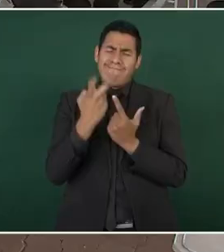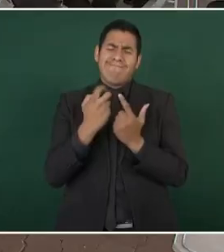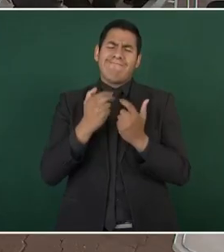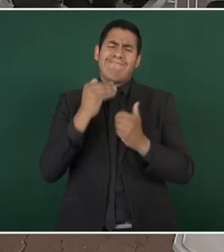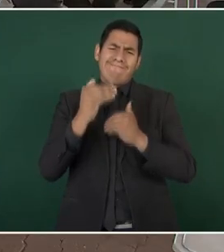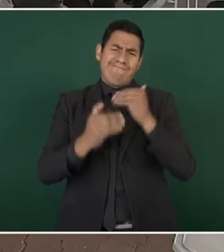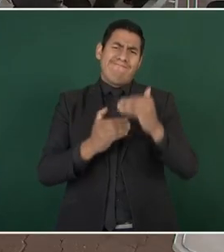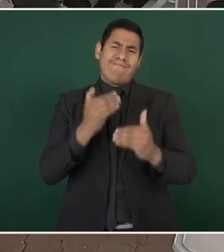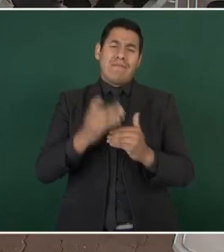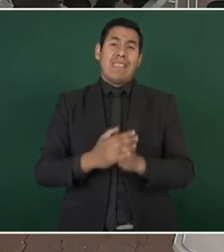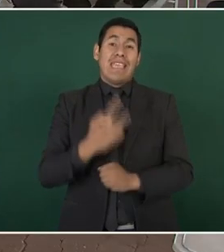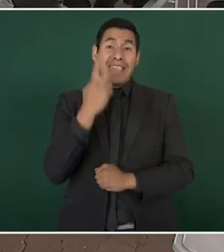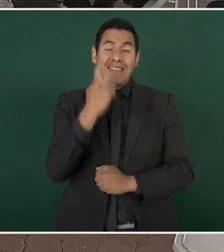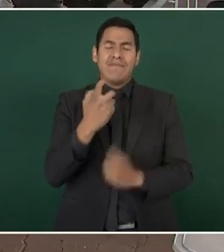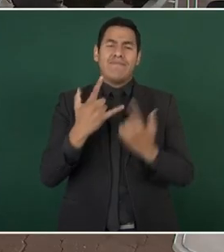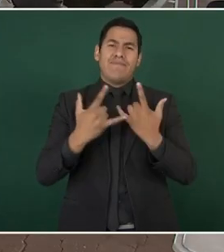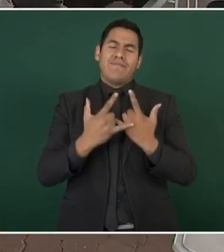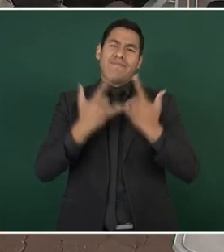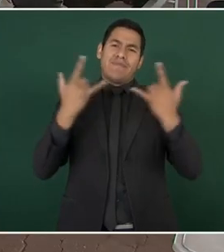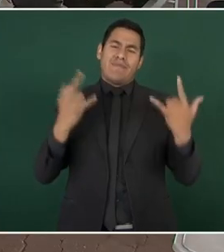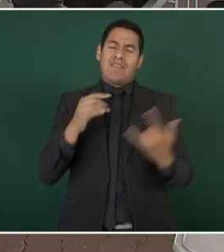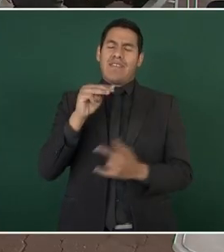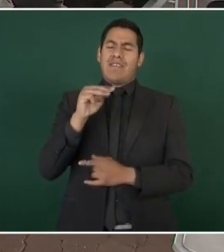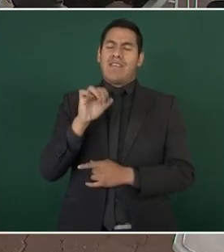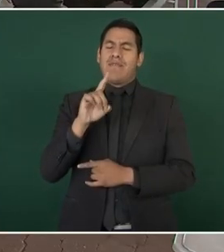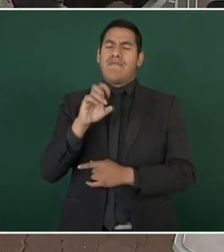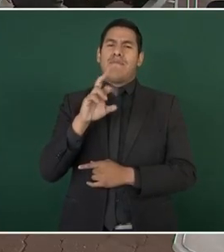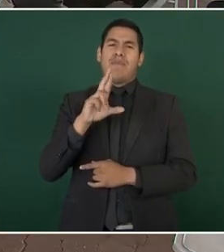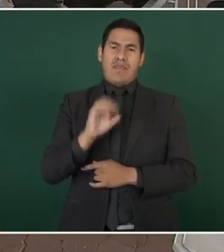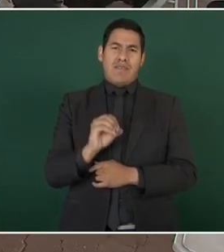Esto es Madero. Mañana